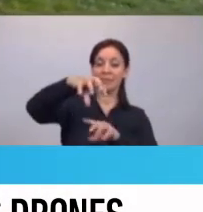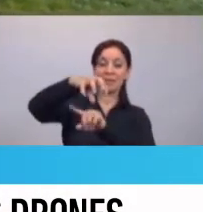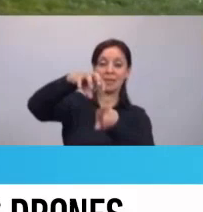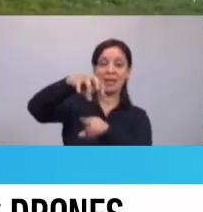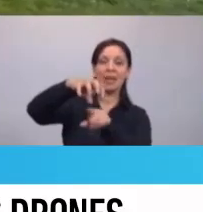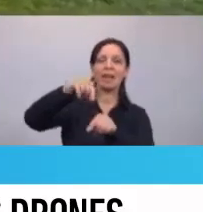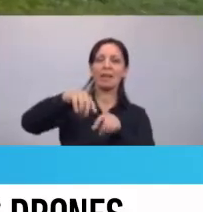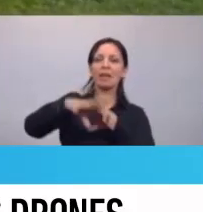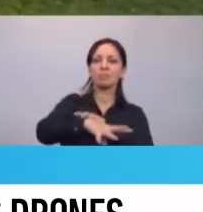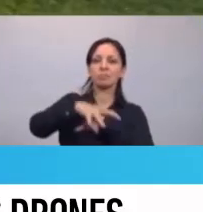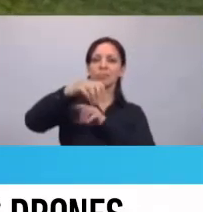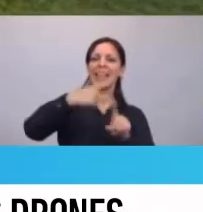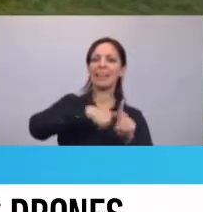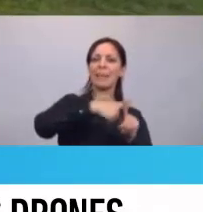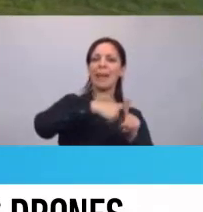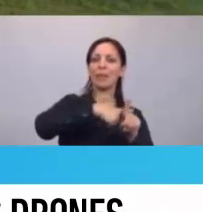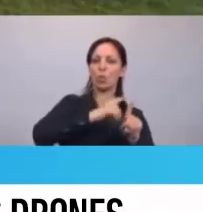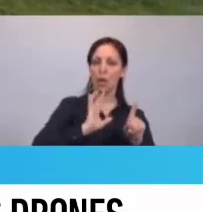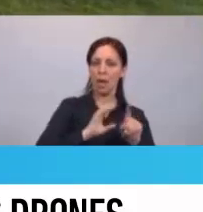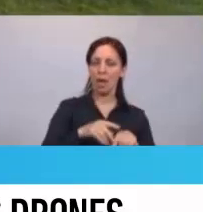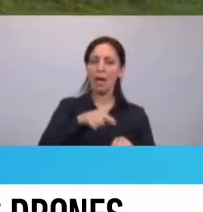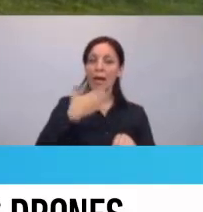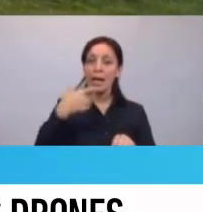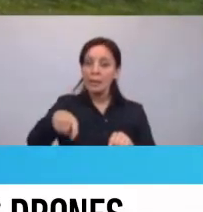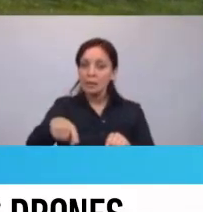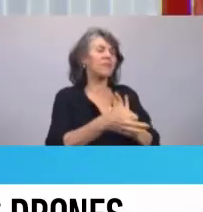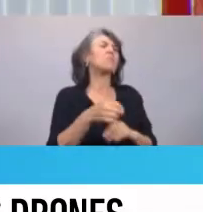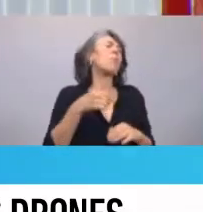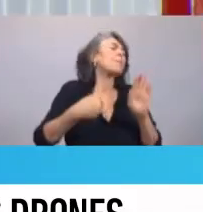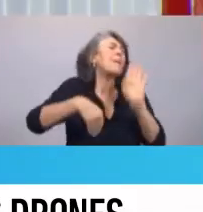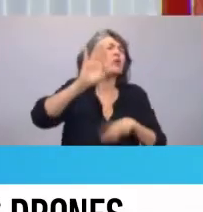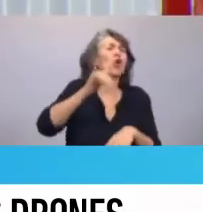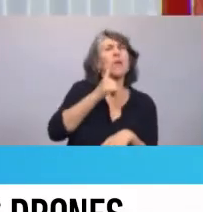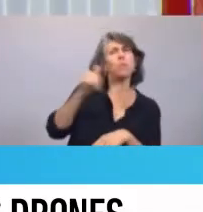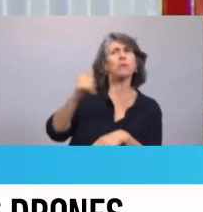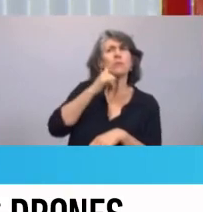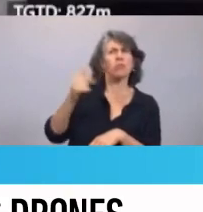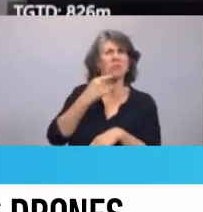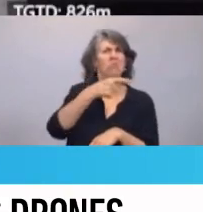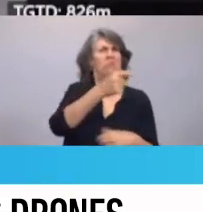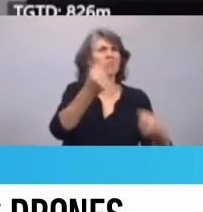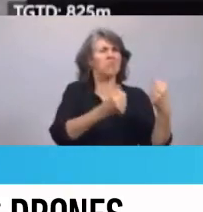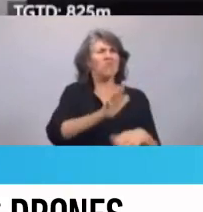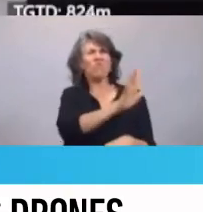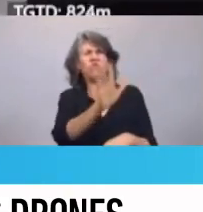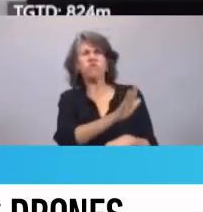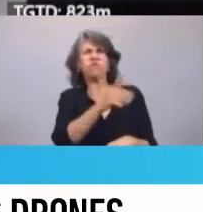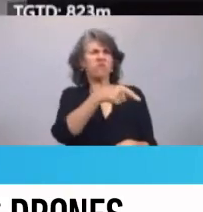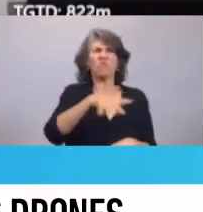lo que nos permite poder ver cuando no hay luz todo esto nos permite